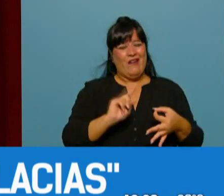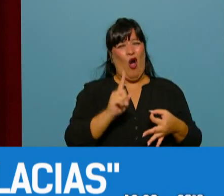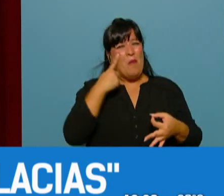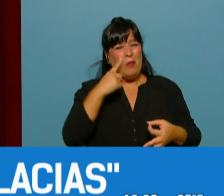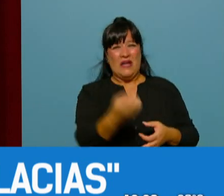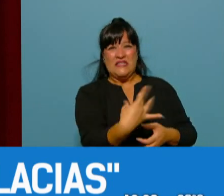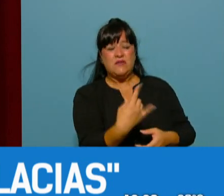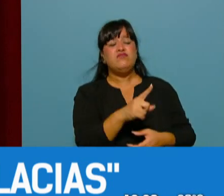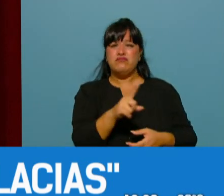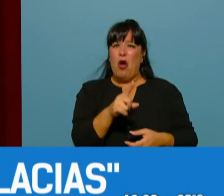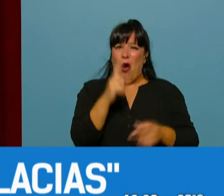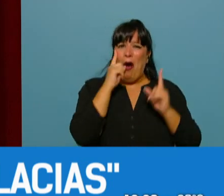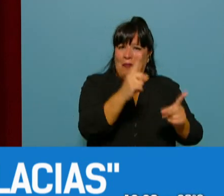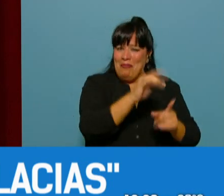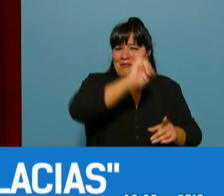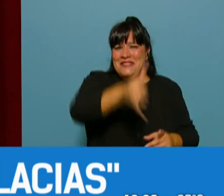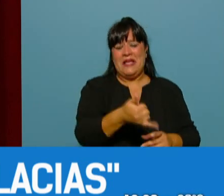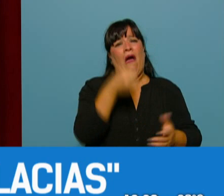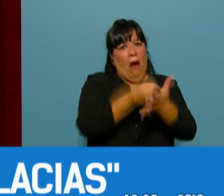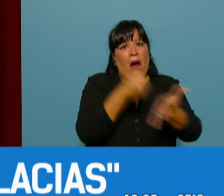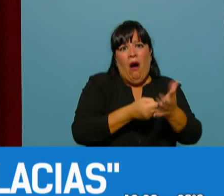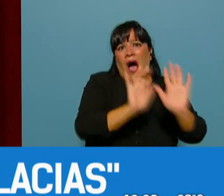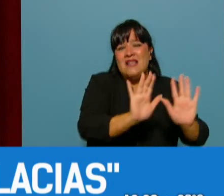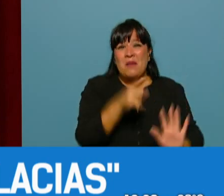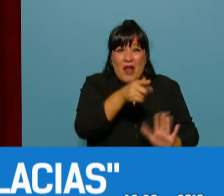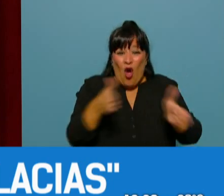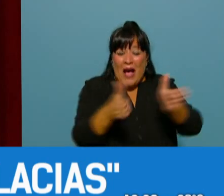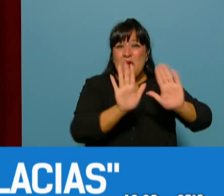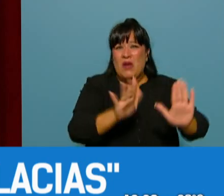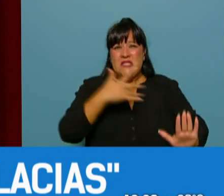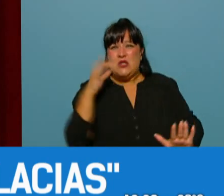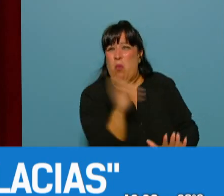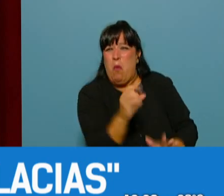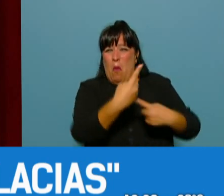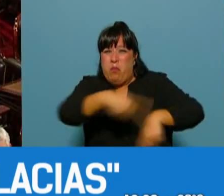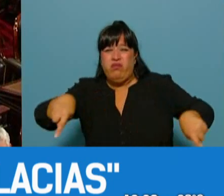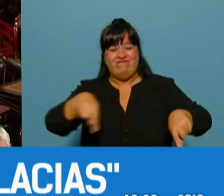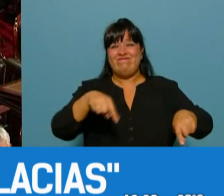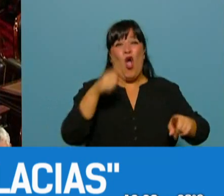les reconozco la perseverancia, pero les recuerdo que por ese camino no van a lograr su propósito.